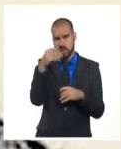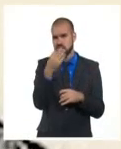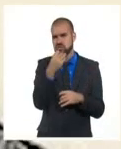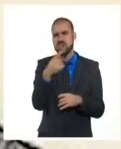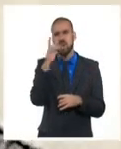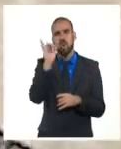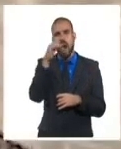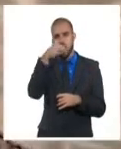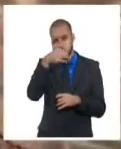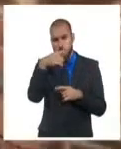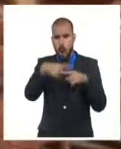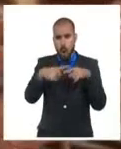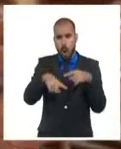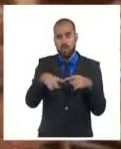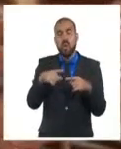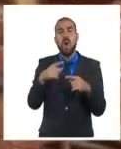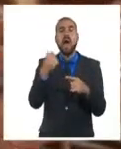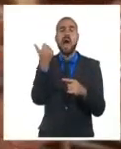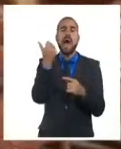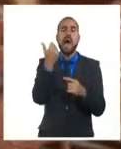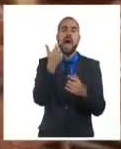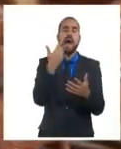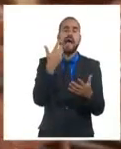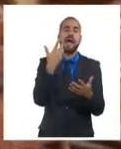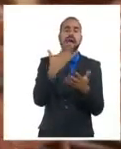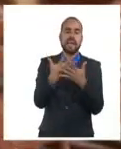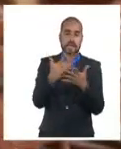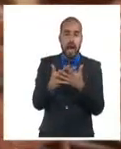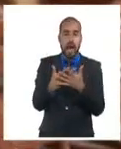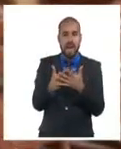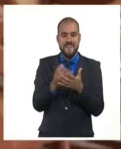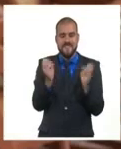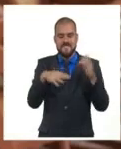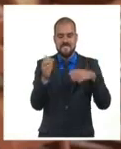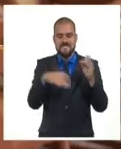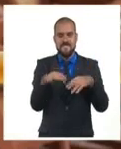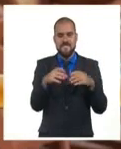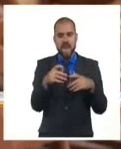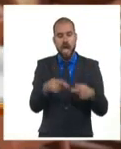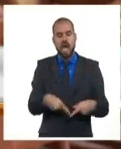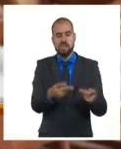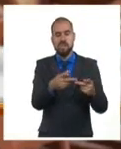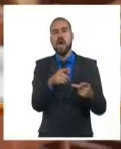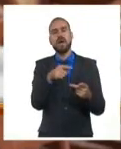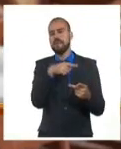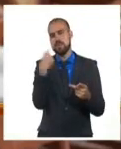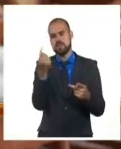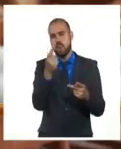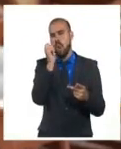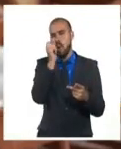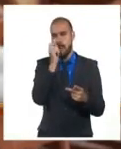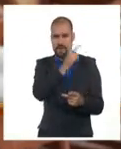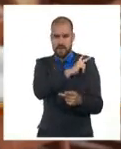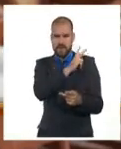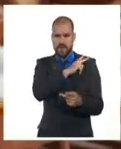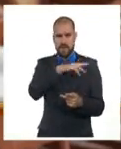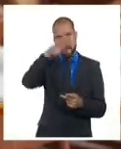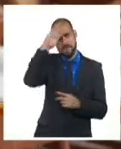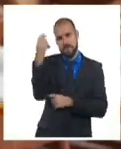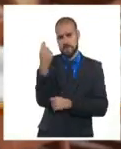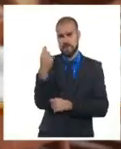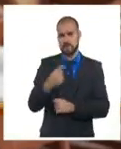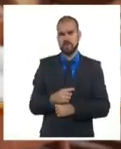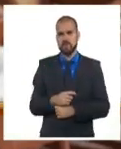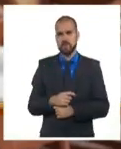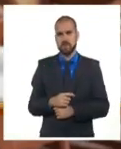asesinar al jefe Mambí. Su hija María, la más chiquita, que nació en Venezuela y que es la informante, por tradición